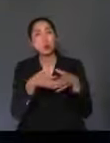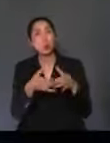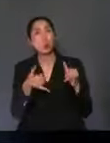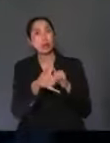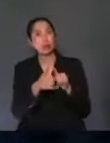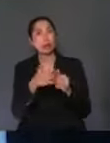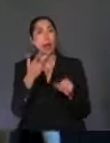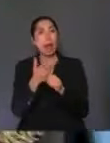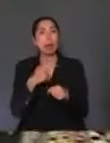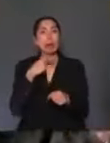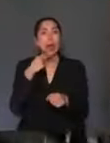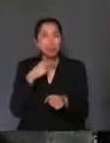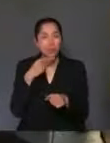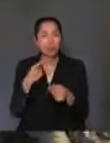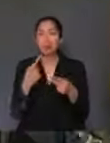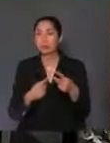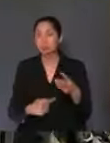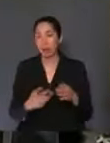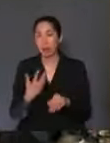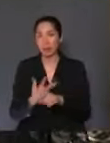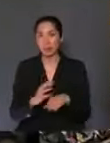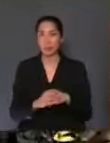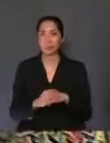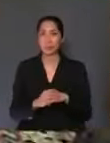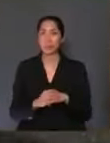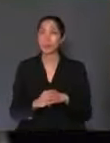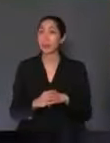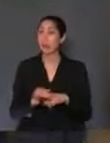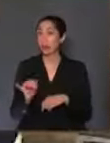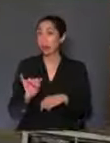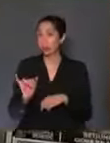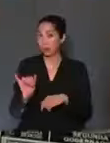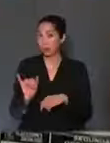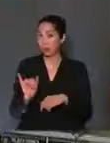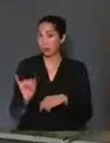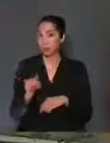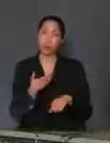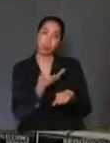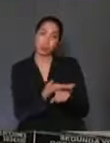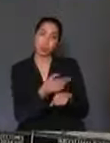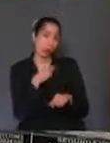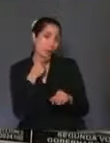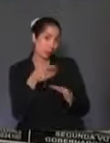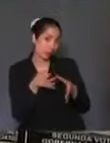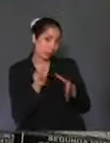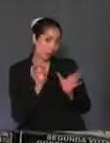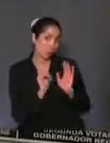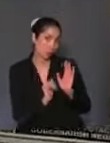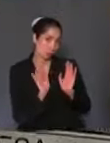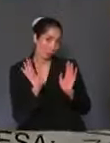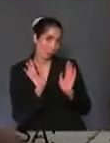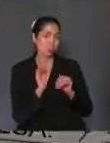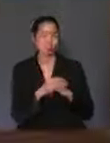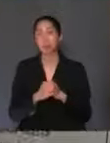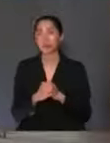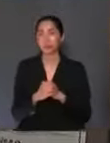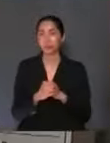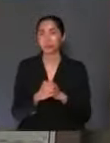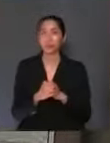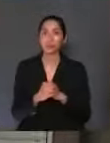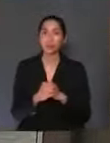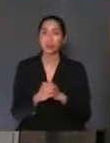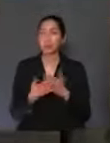hay de todo, va a empezar con toda la energía. Ahí vamos a llegar a usted sabe, pues, pelo un cafecito, lo que sea necesario, ya. Ya, acá ya están